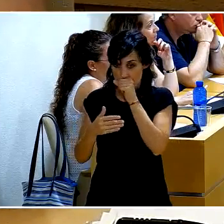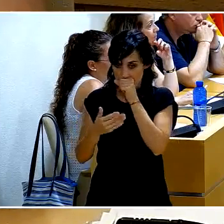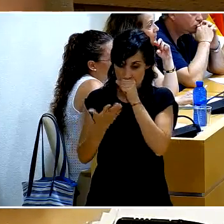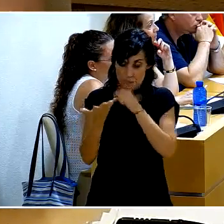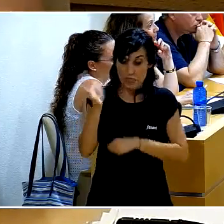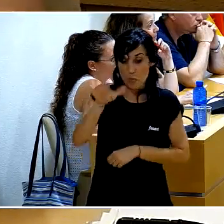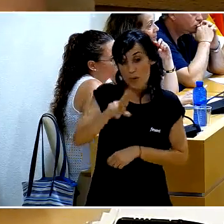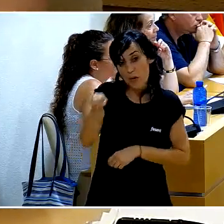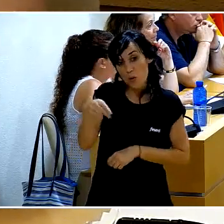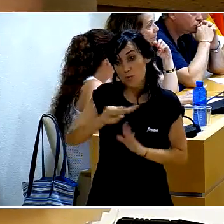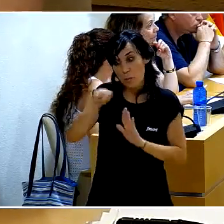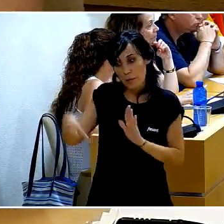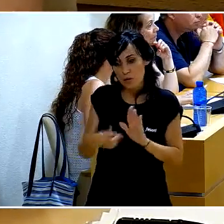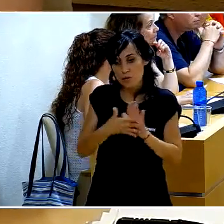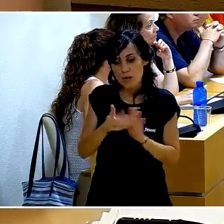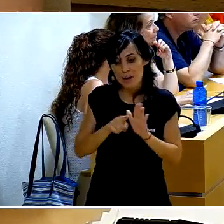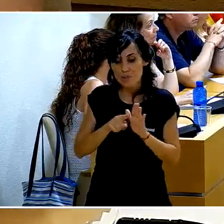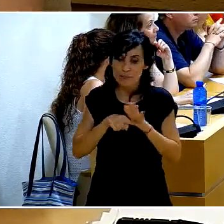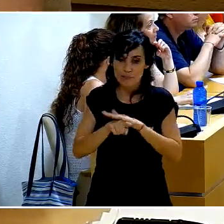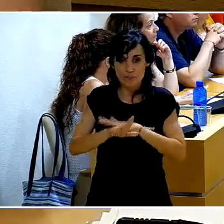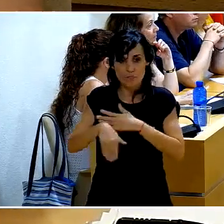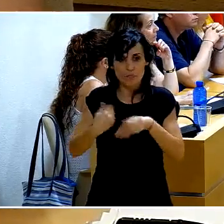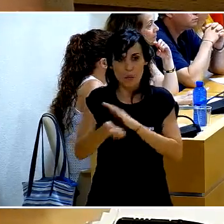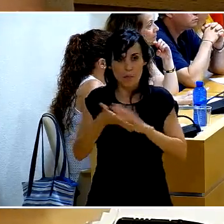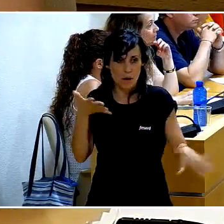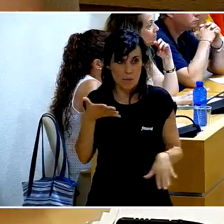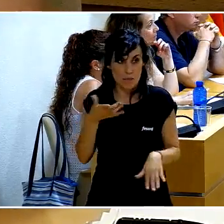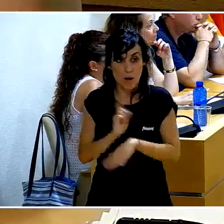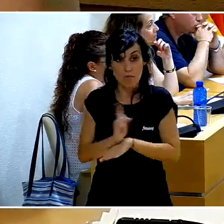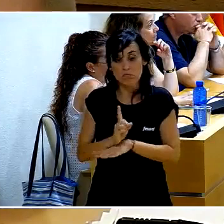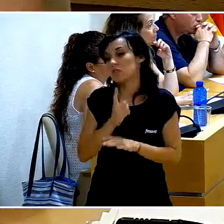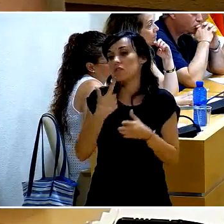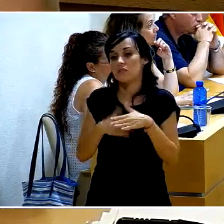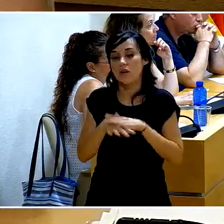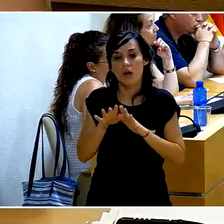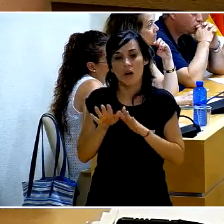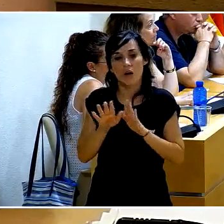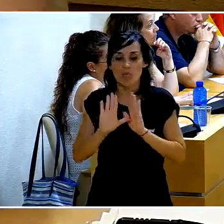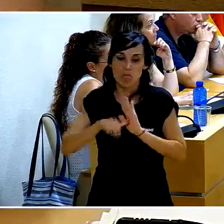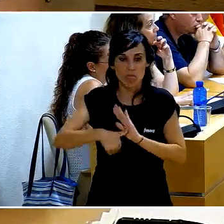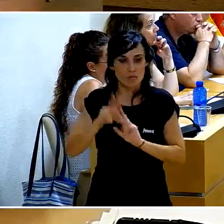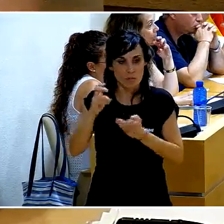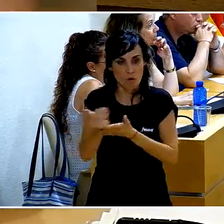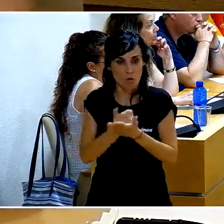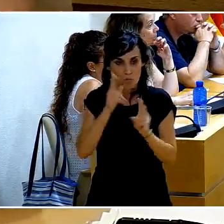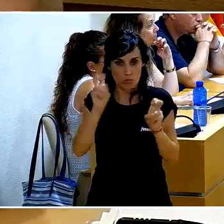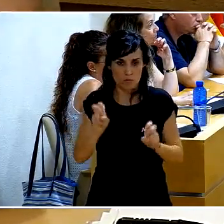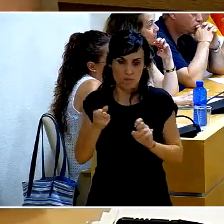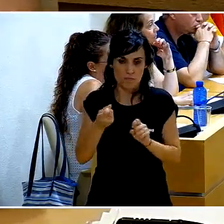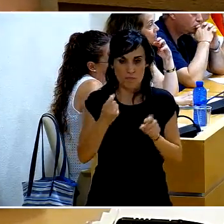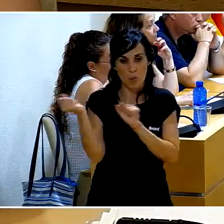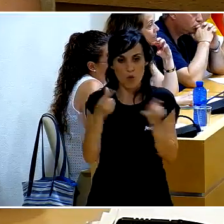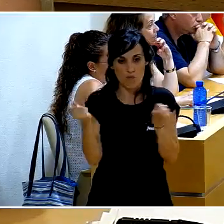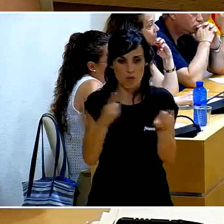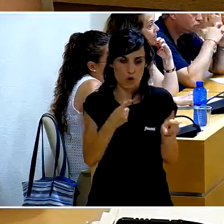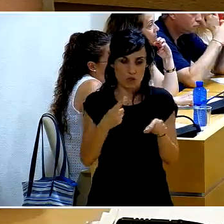puedan seguir una trayectoria más rápida y más ágil, no quedándose retrasados los cobros por los distintos proveedores